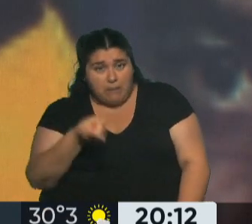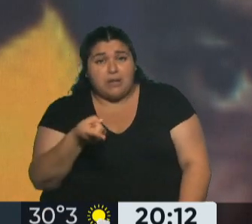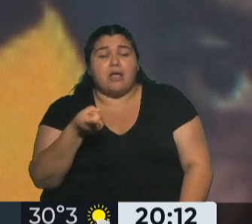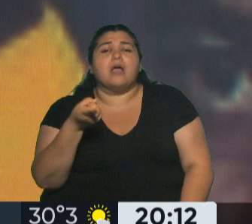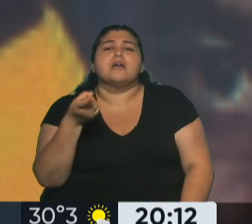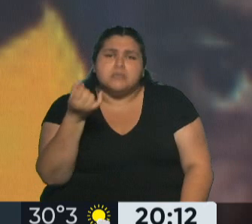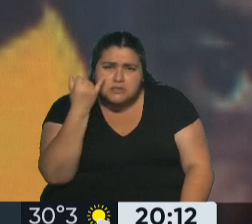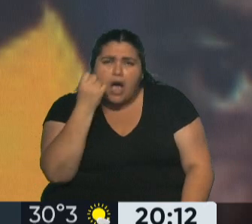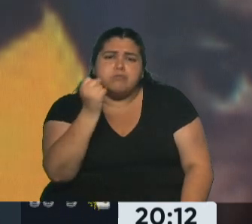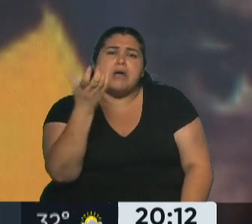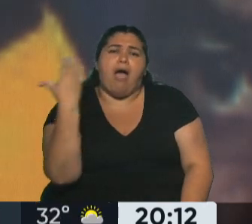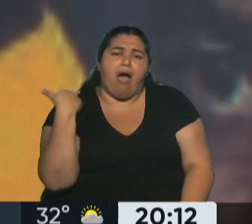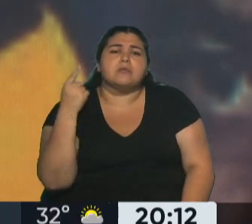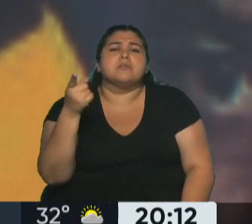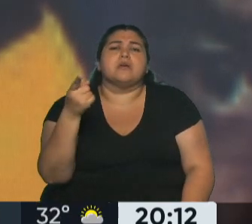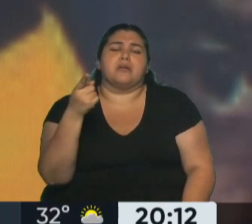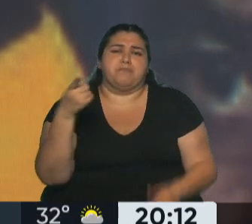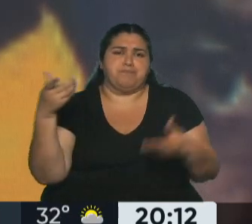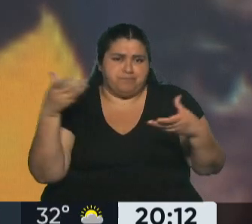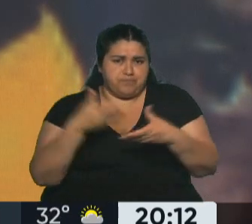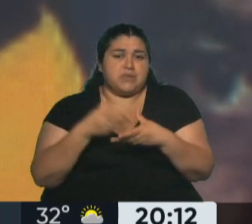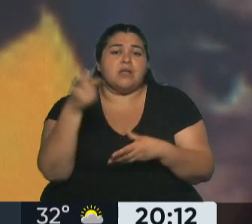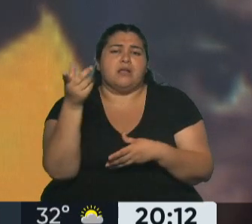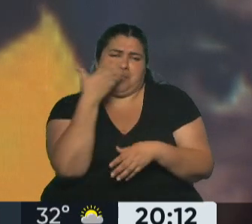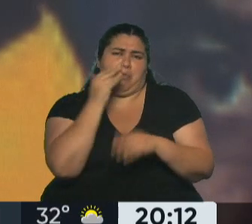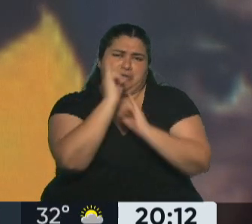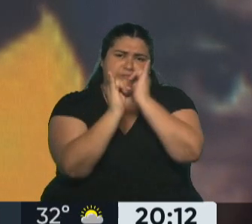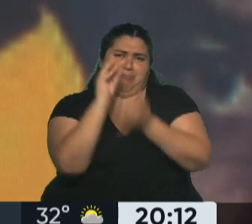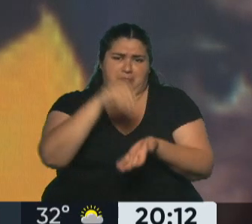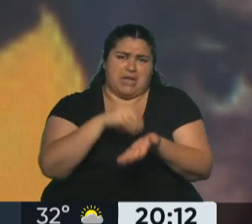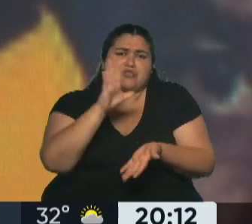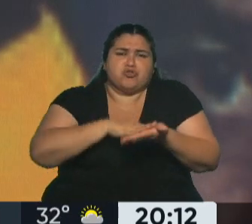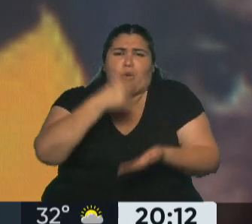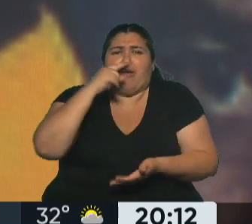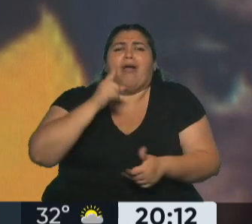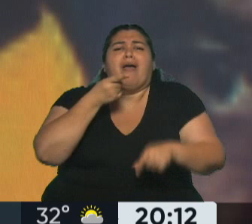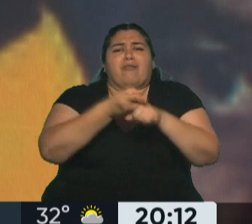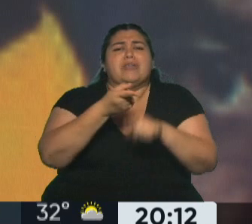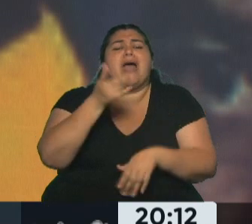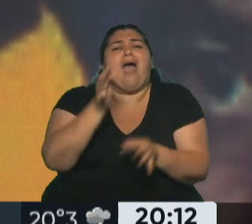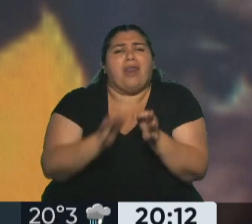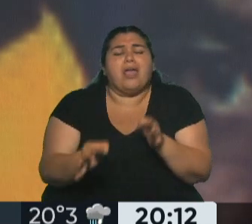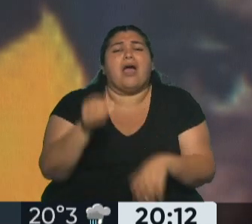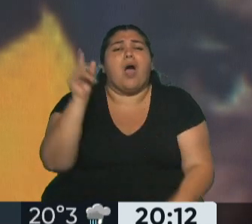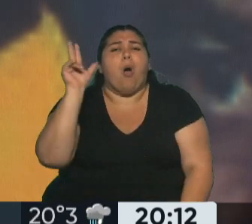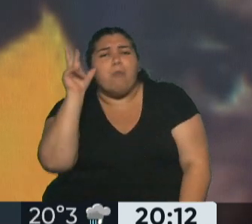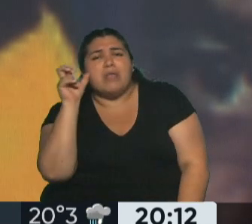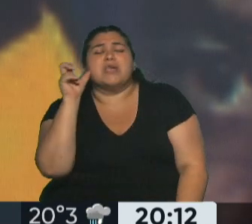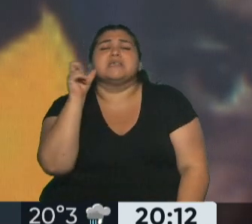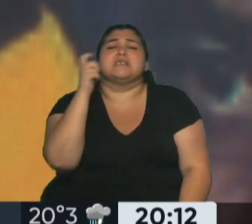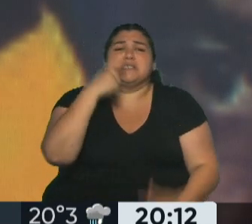aclaró que Platense se vuelve directamente cuando vamos a estar dando detalles de lo que va a ser la final de la Copa de la liga entre Platense y